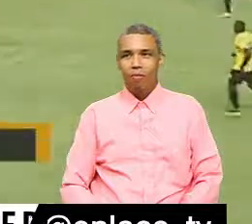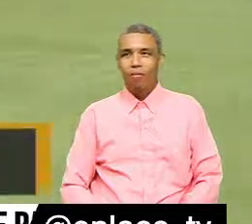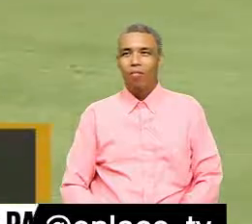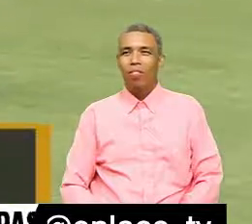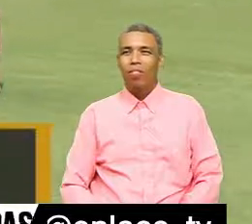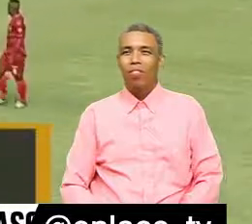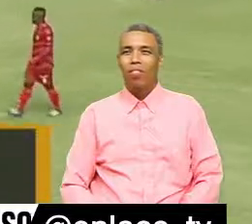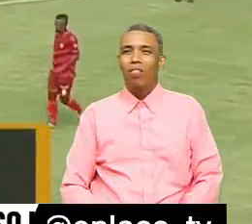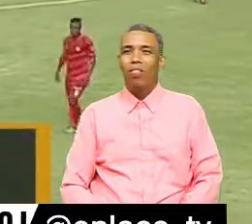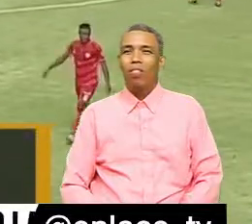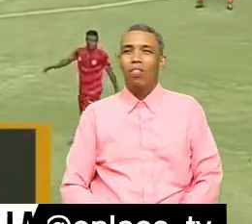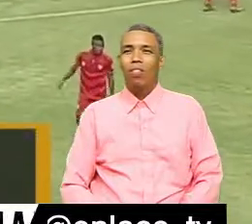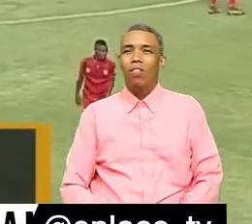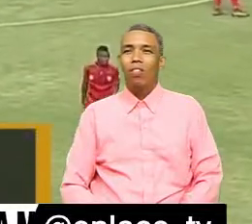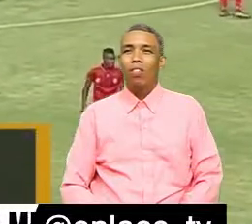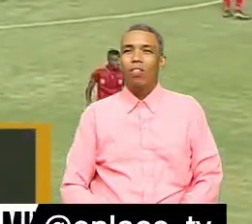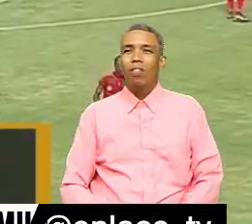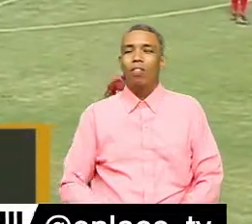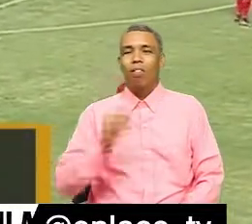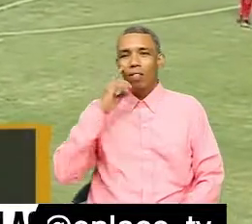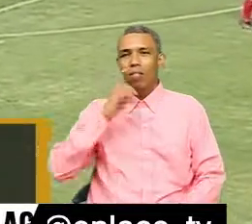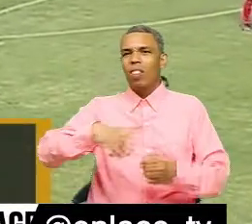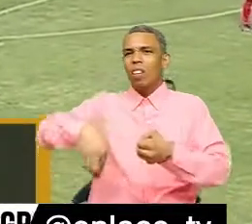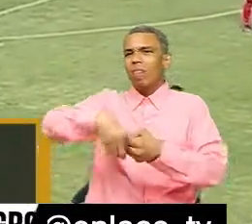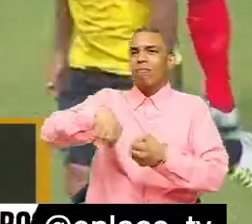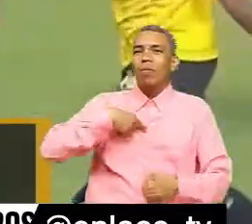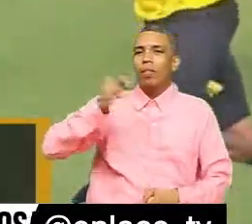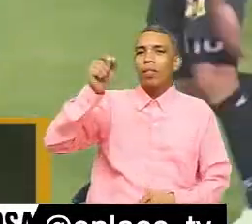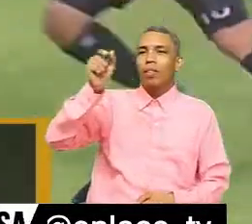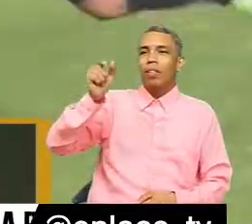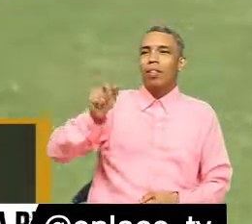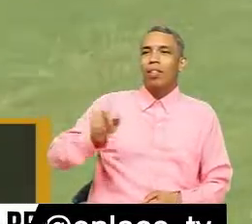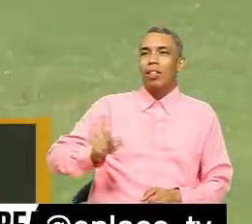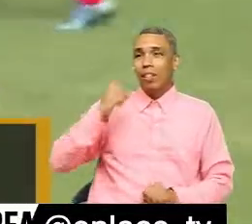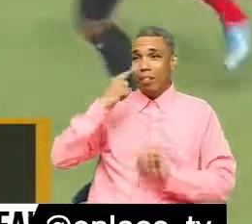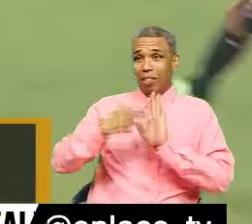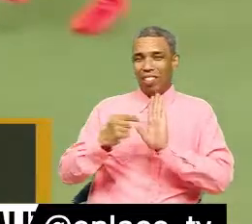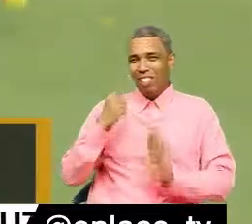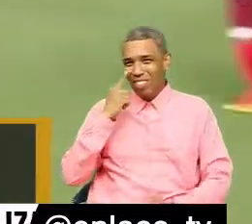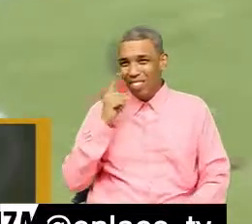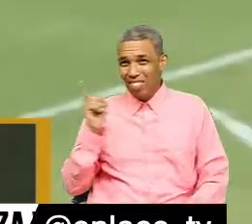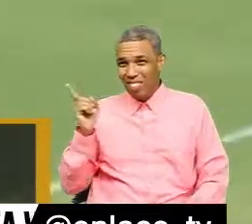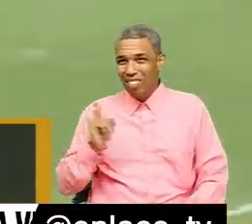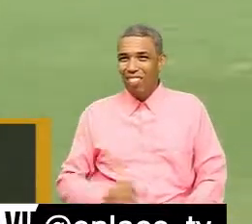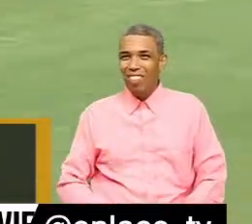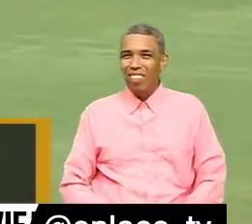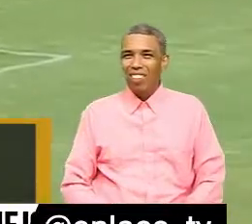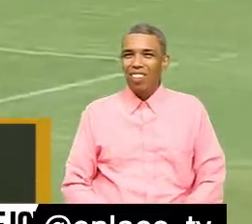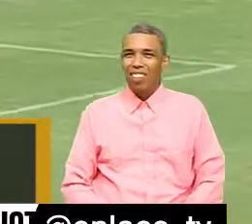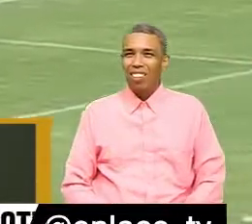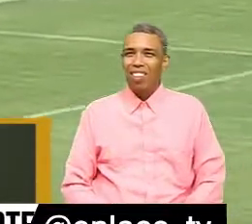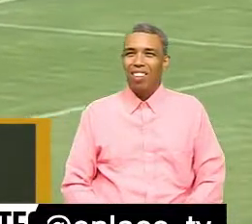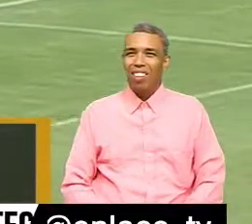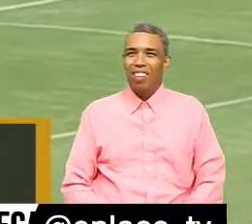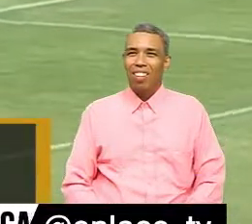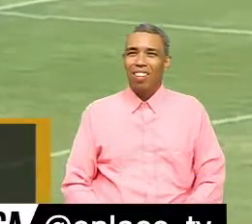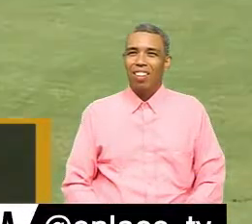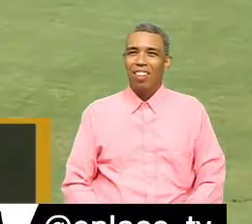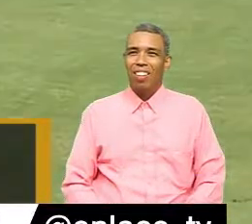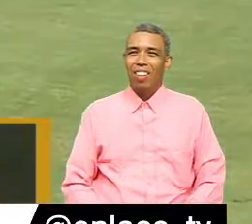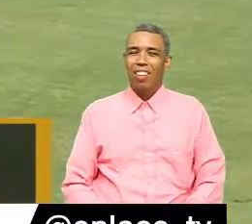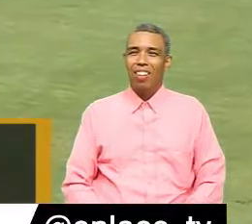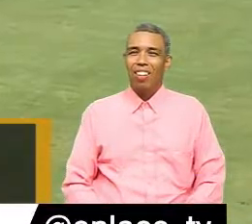Alianza Petrolera hizo su única anotación por medio de esta jugada, en la que participó Nelson Barahona, cobró desde un costado y